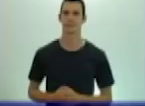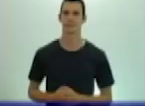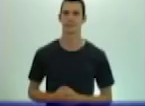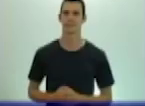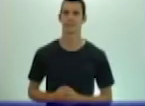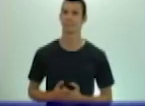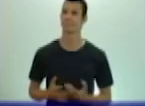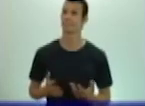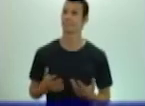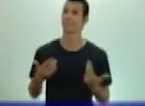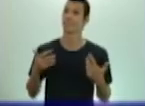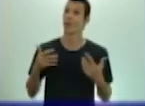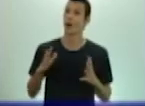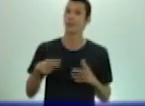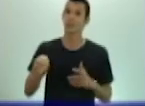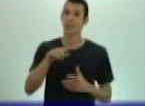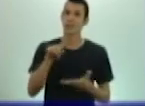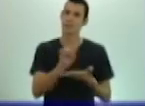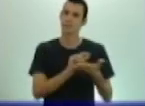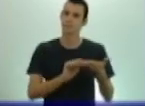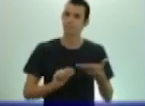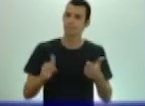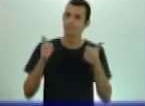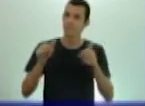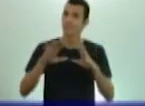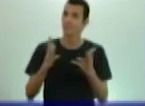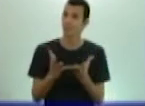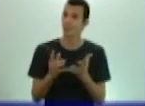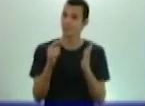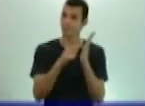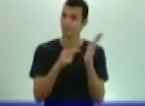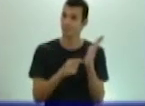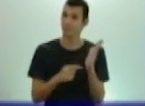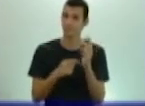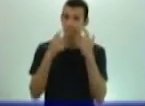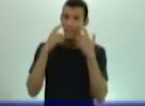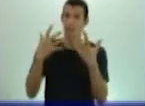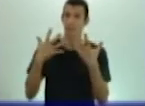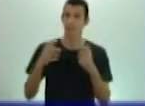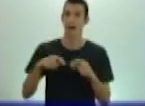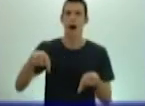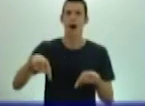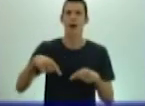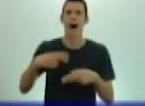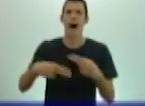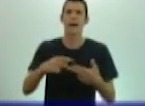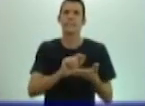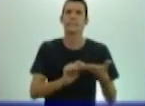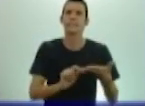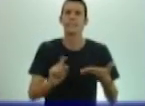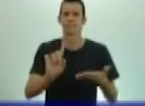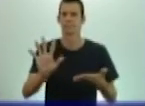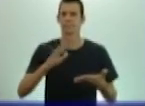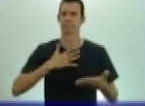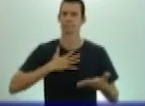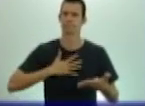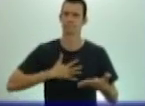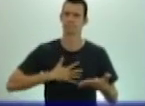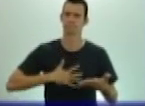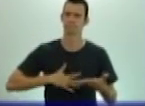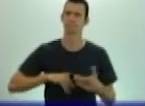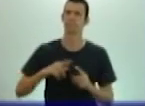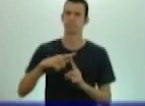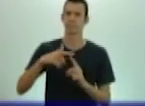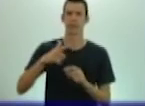Espero que hayan tenido tiempo de anotar la actividad. Recuerden, estudiantes, que esto no es para hacerla en el momento, van a tener espacio para que desarrollen esta